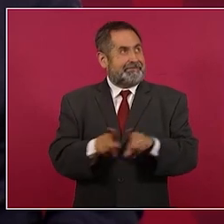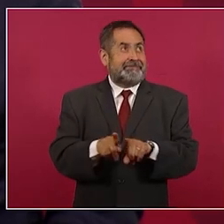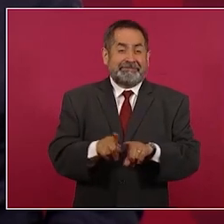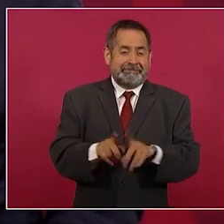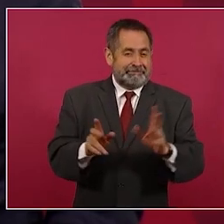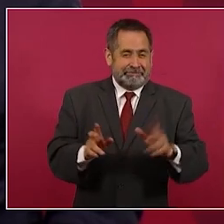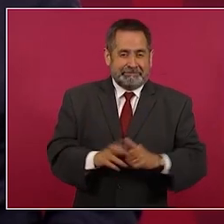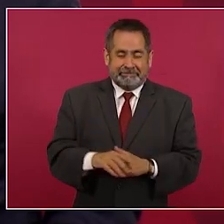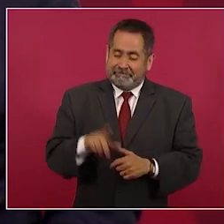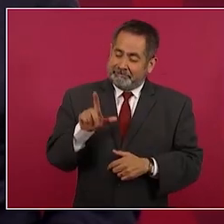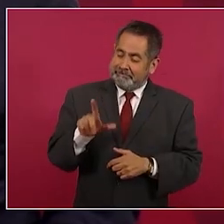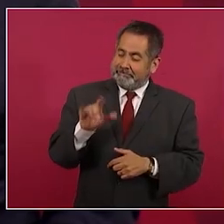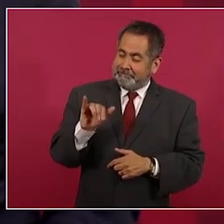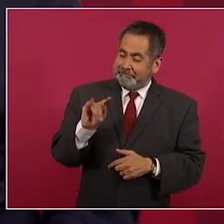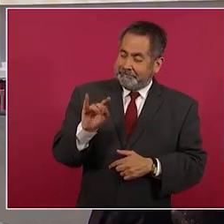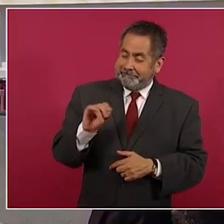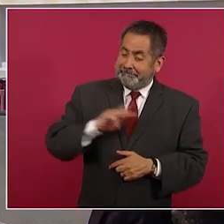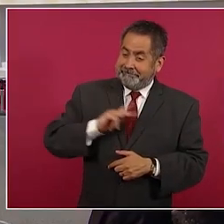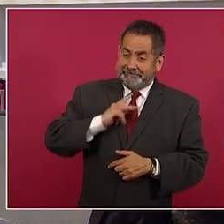el litio,